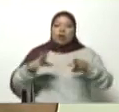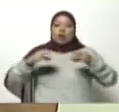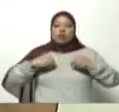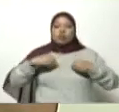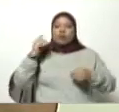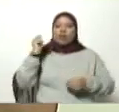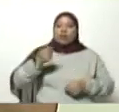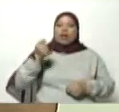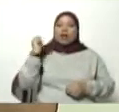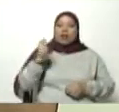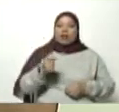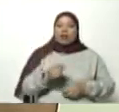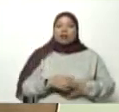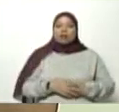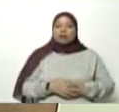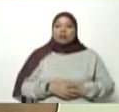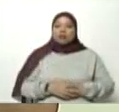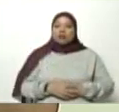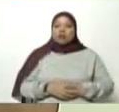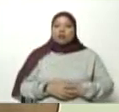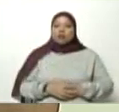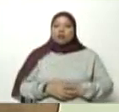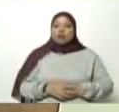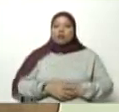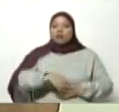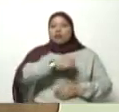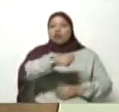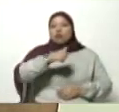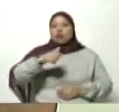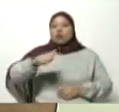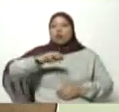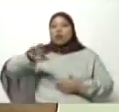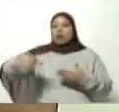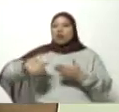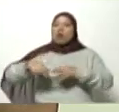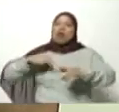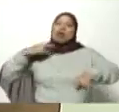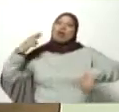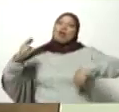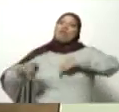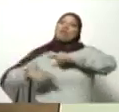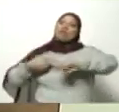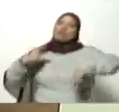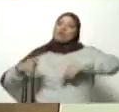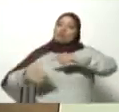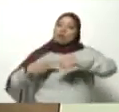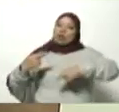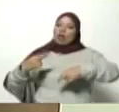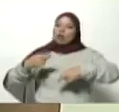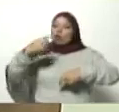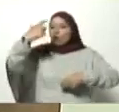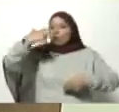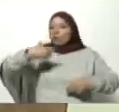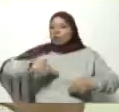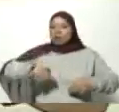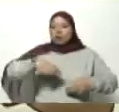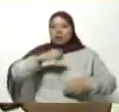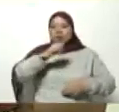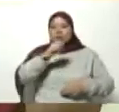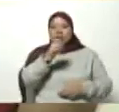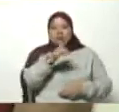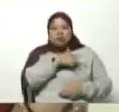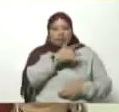tarea. Y lo hemos dicho, pues, en cada uno de estos actos, un revolucionario, una revolucionaria. Ahí nadie jura por su